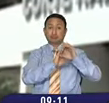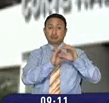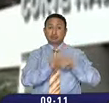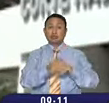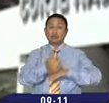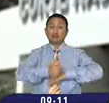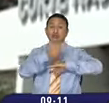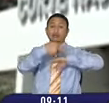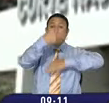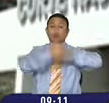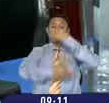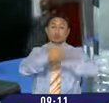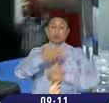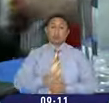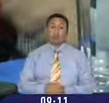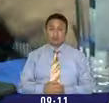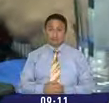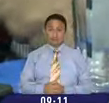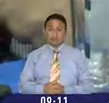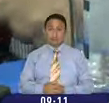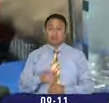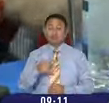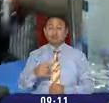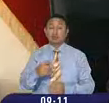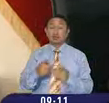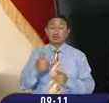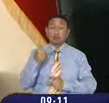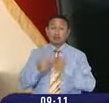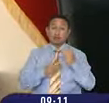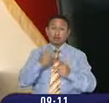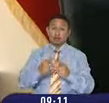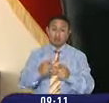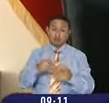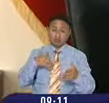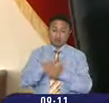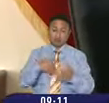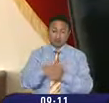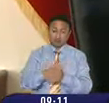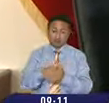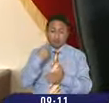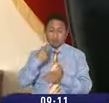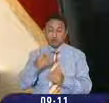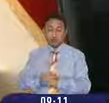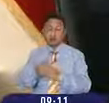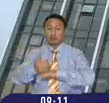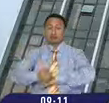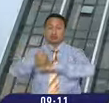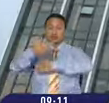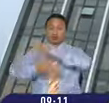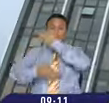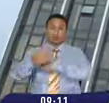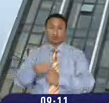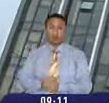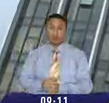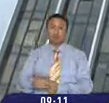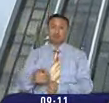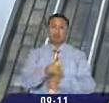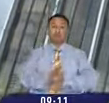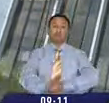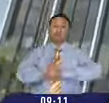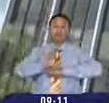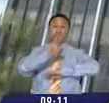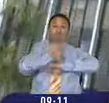Corte Nacional de Justicia. Ha estancado procesos como la designación del titular de la Judicatura y la posesión